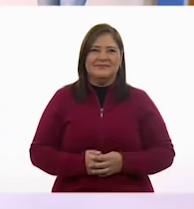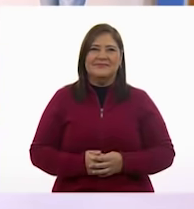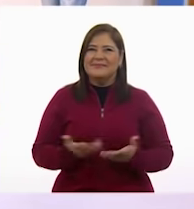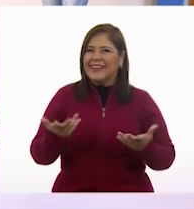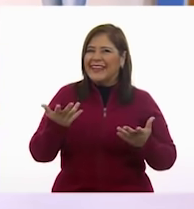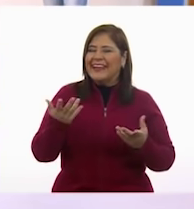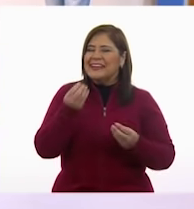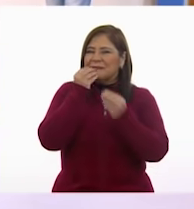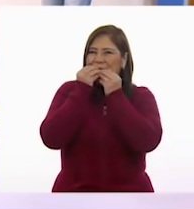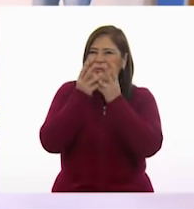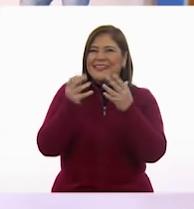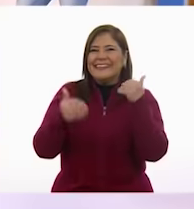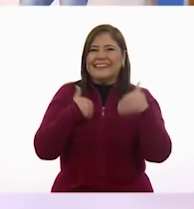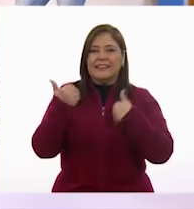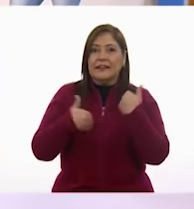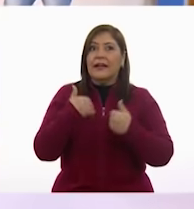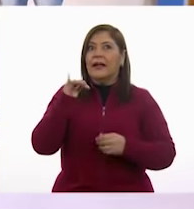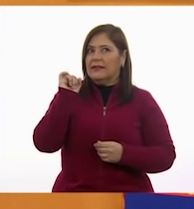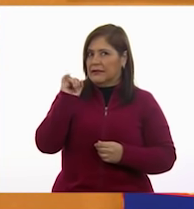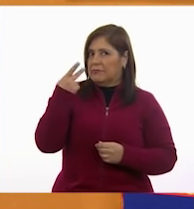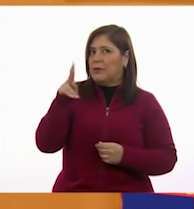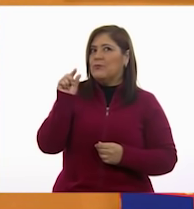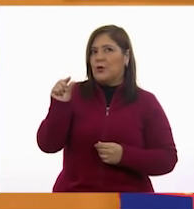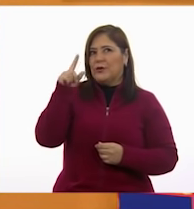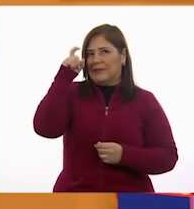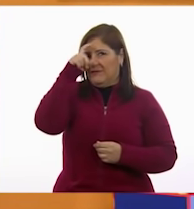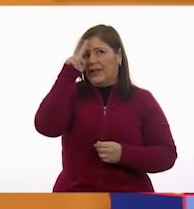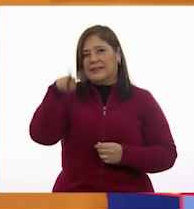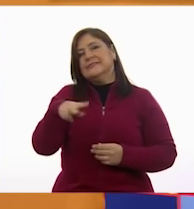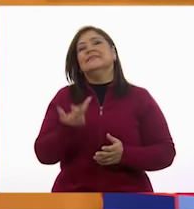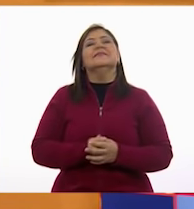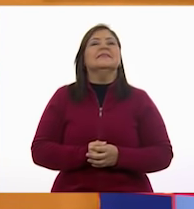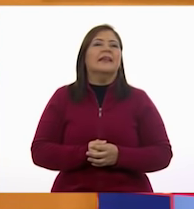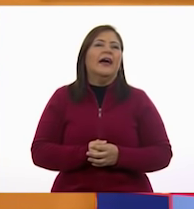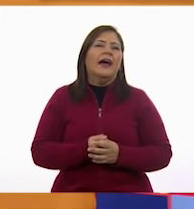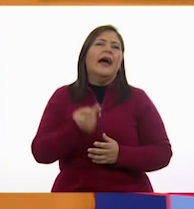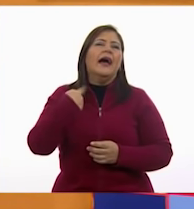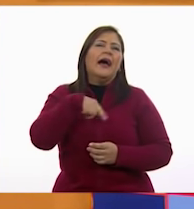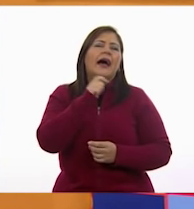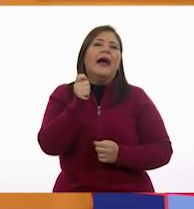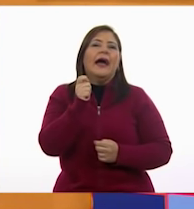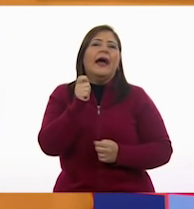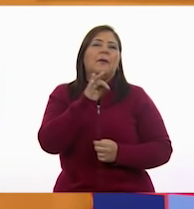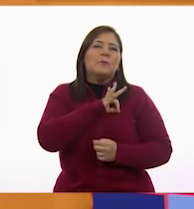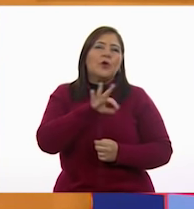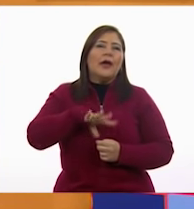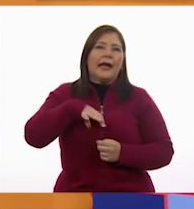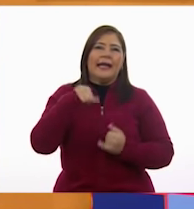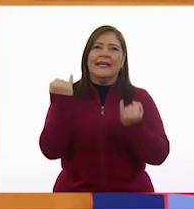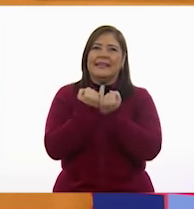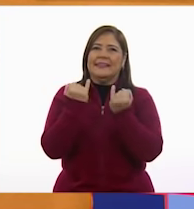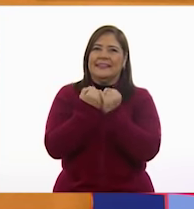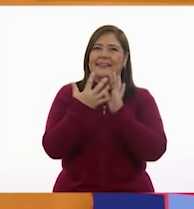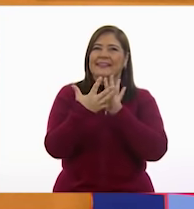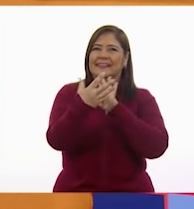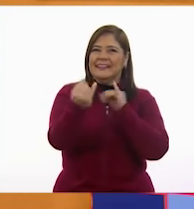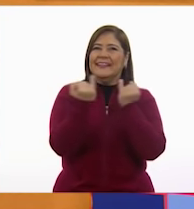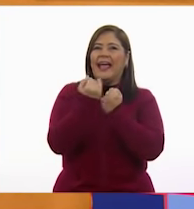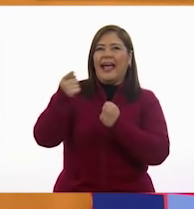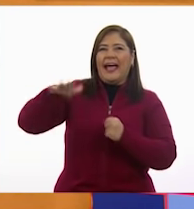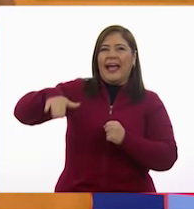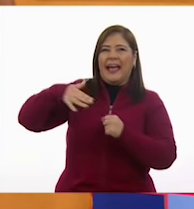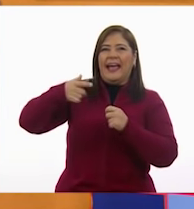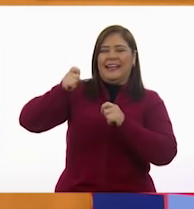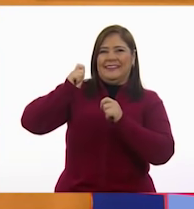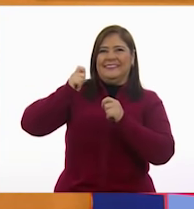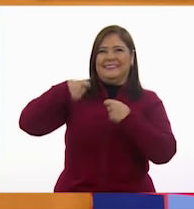¡Qué divertido! Sí, pero también muy complicado, ¿verdad? ¿Qué tal que tratamos de hacerlo como ella lo hizo? Estoy bien